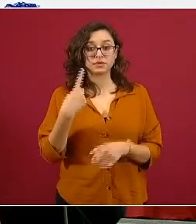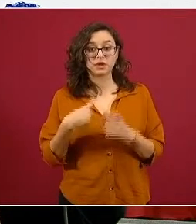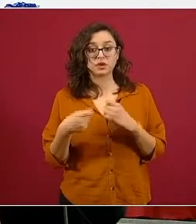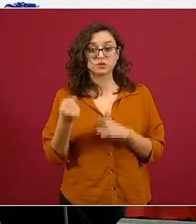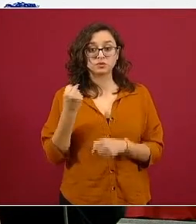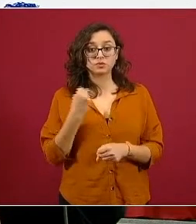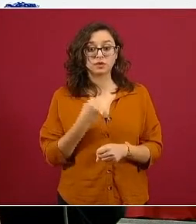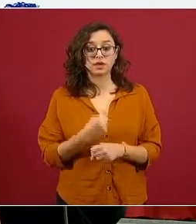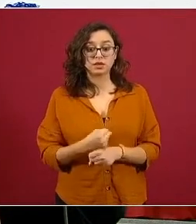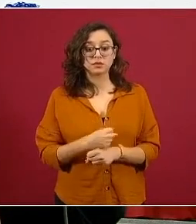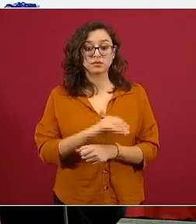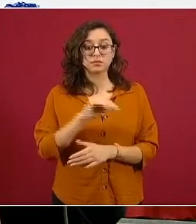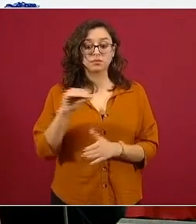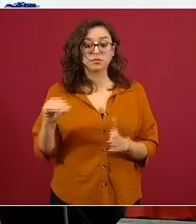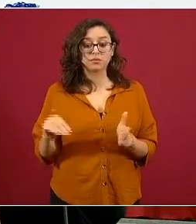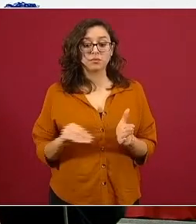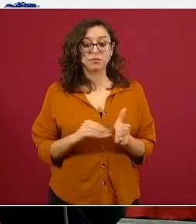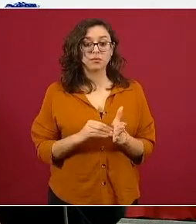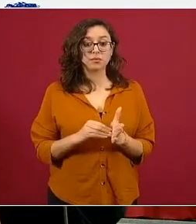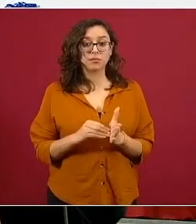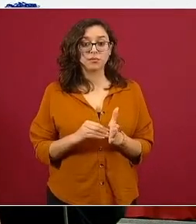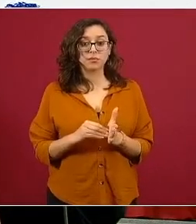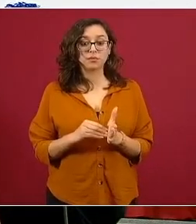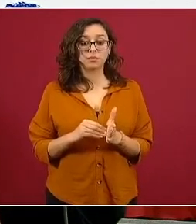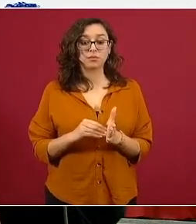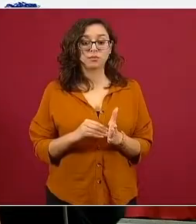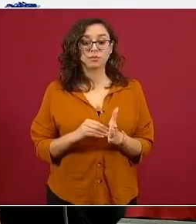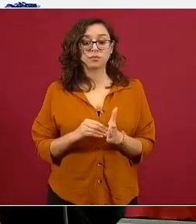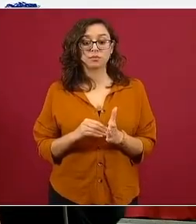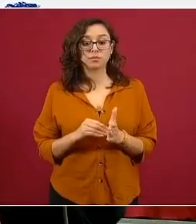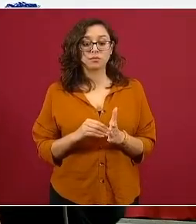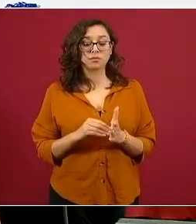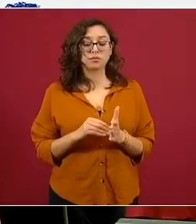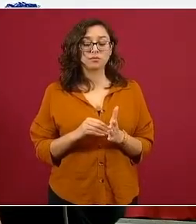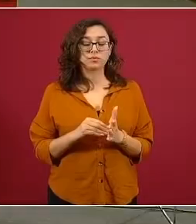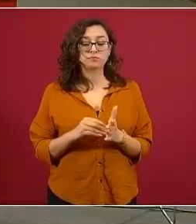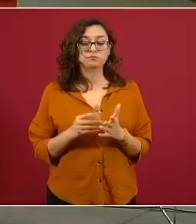pasado se incluyó también no solamente la